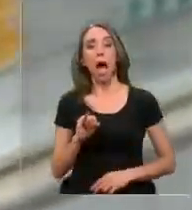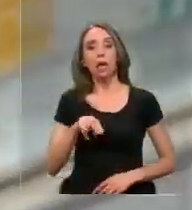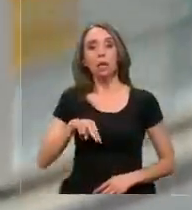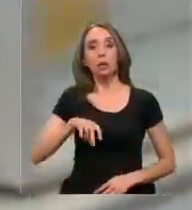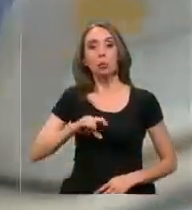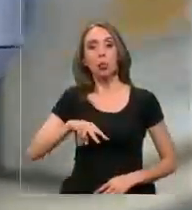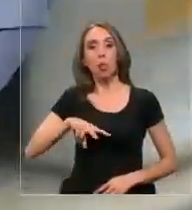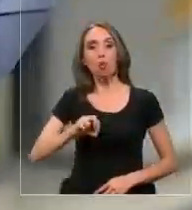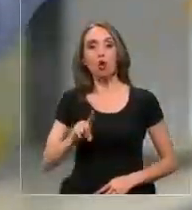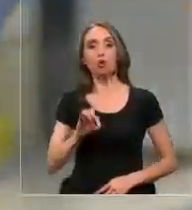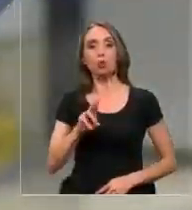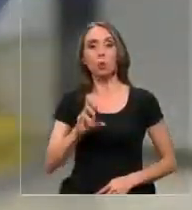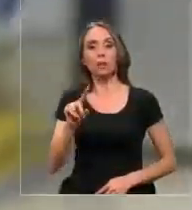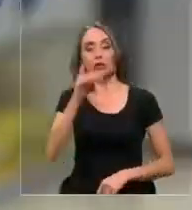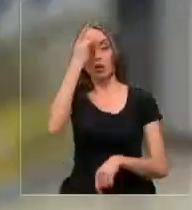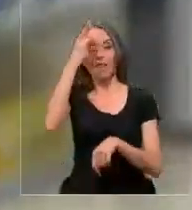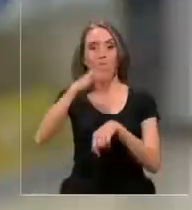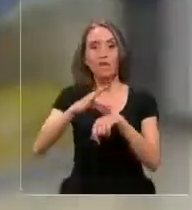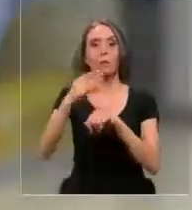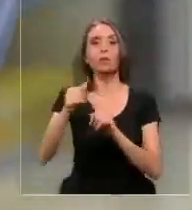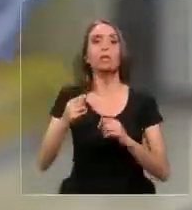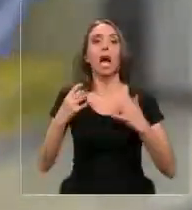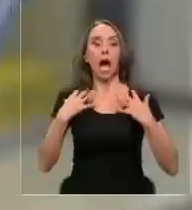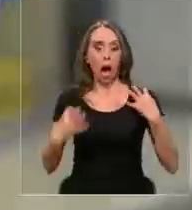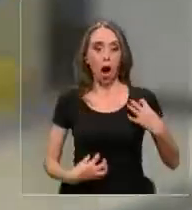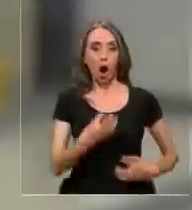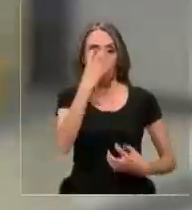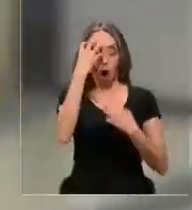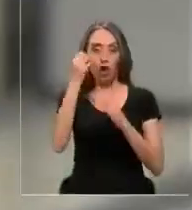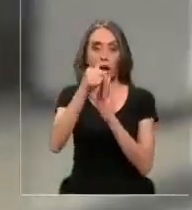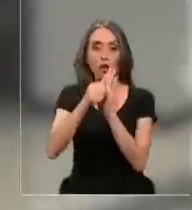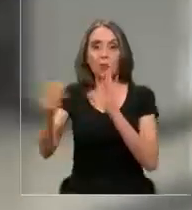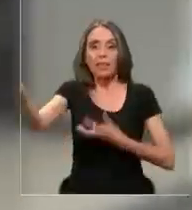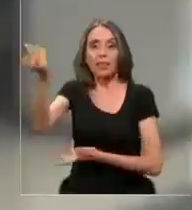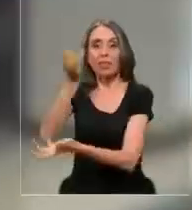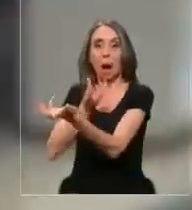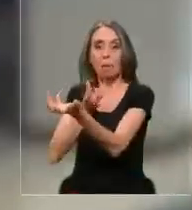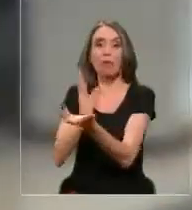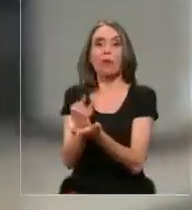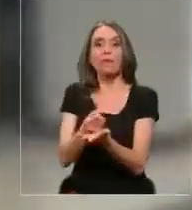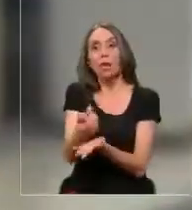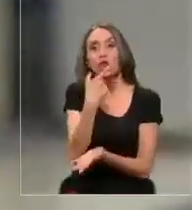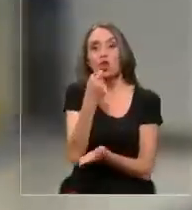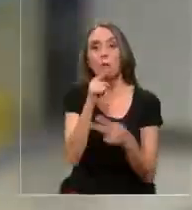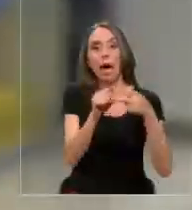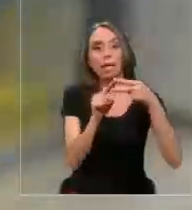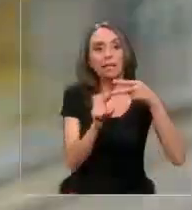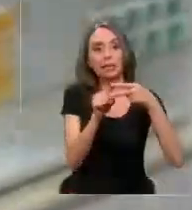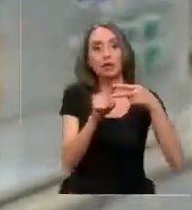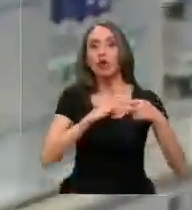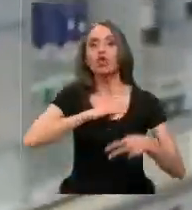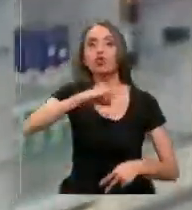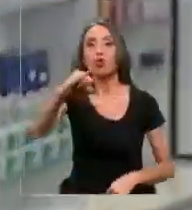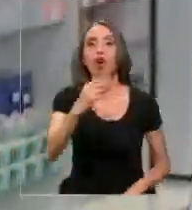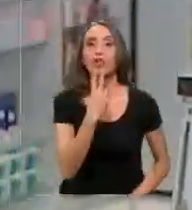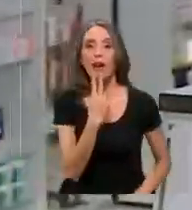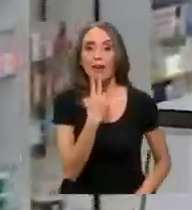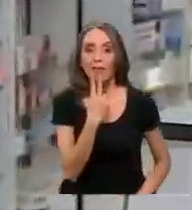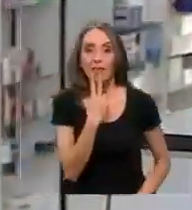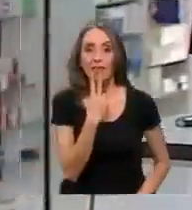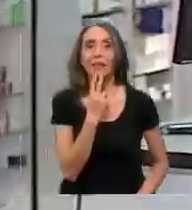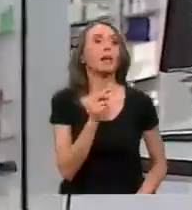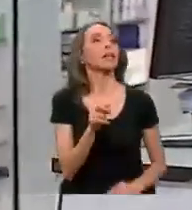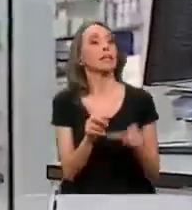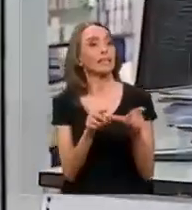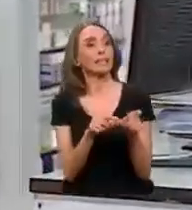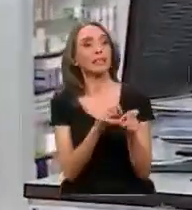porque son los enfermos que han sido trasplantados de alguna órgano no es cierto entonces tienen que usar este tipo de medicamentos de por vida este en este que